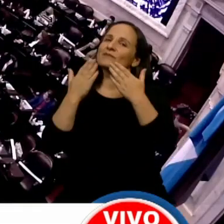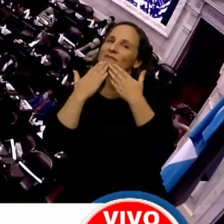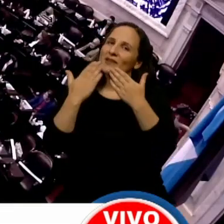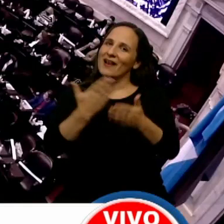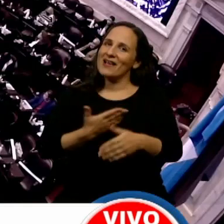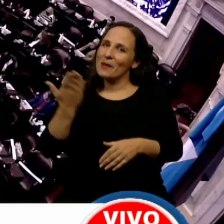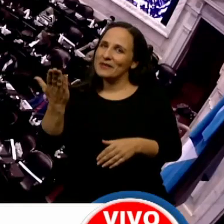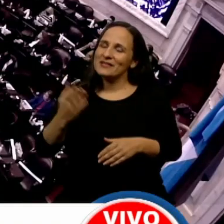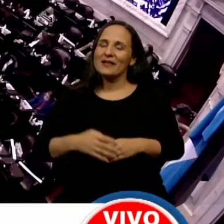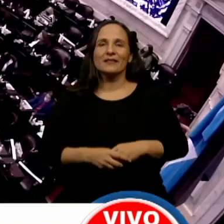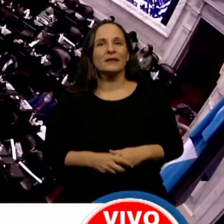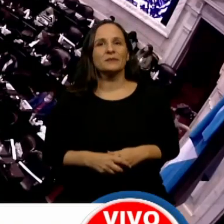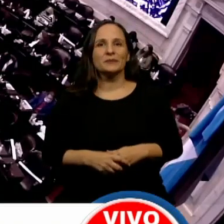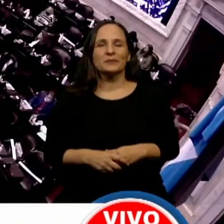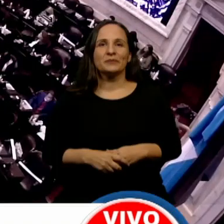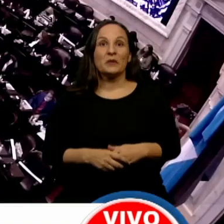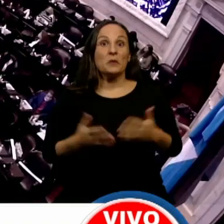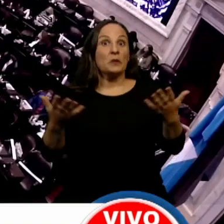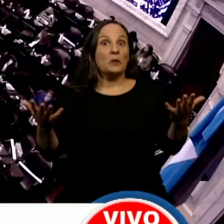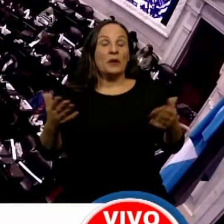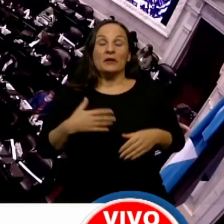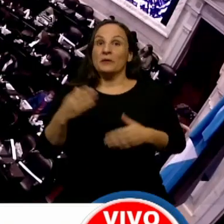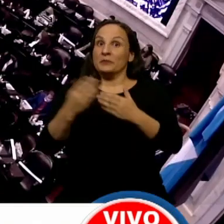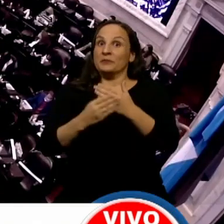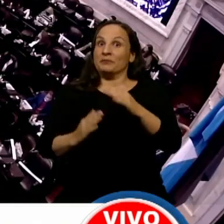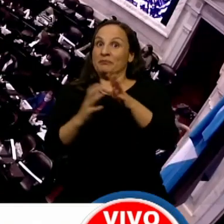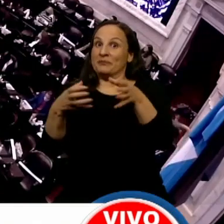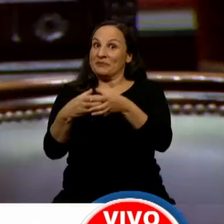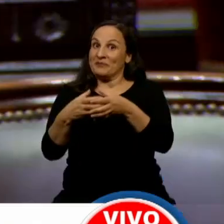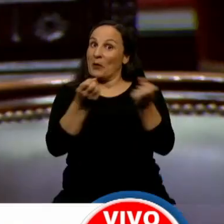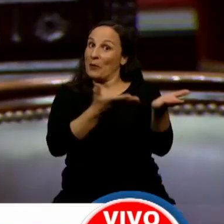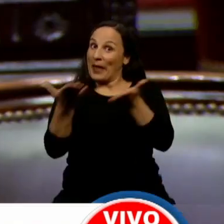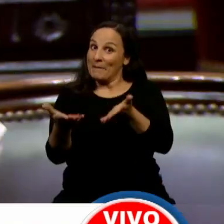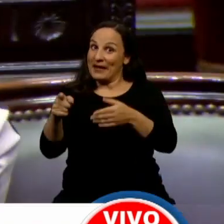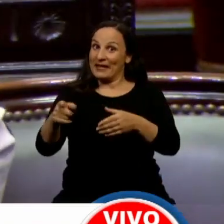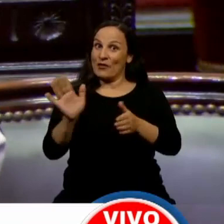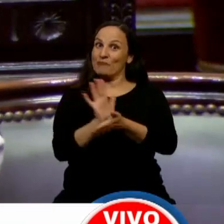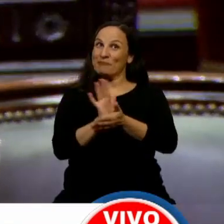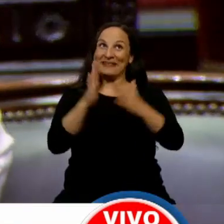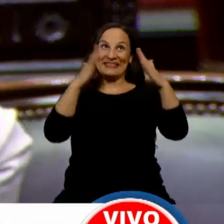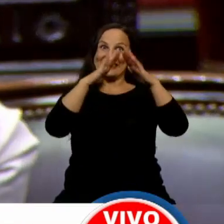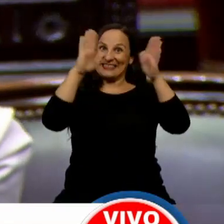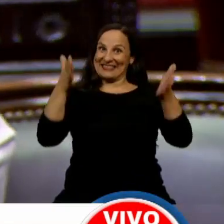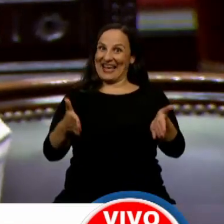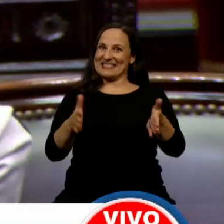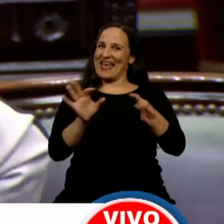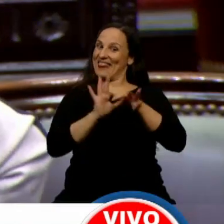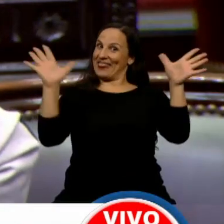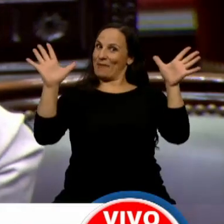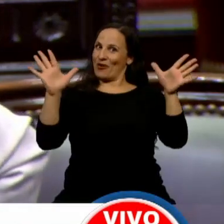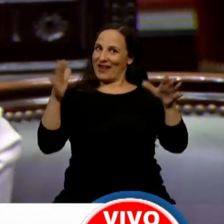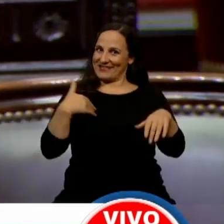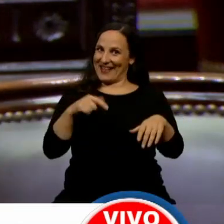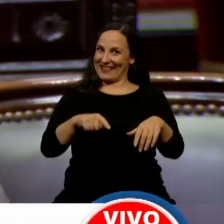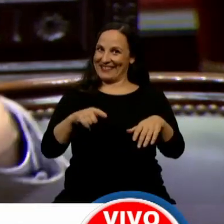Gracias, presidente. Bueno, jefe de gabinete, bienvenido a esta casa, la casa de la democracia en la